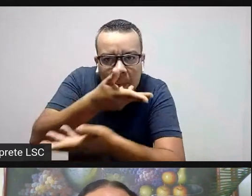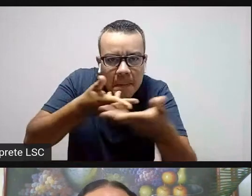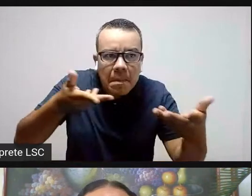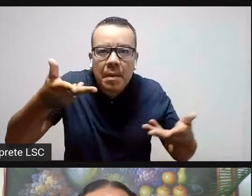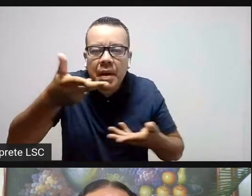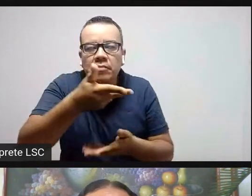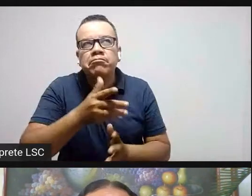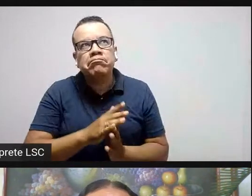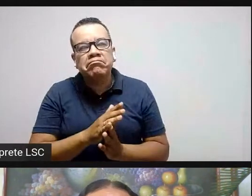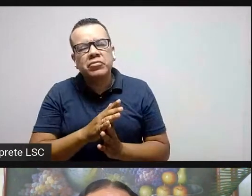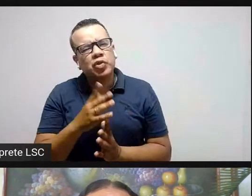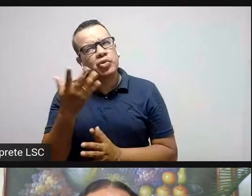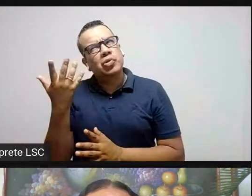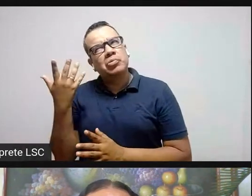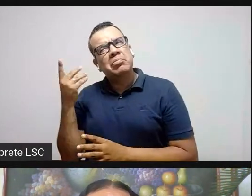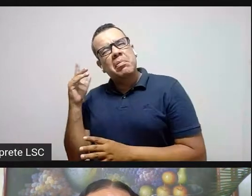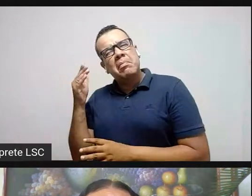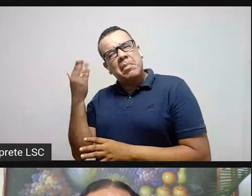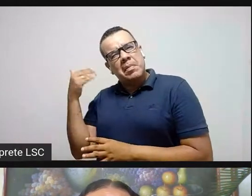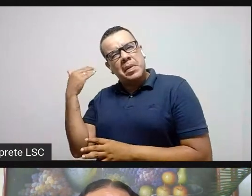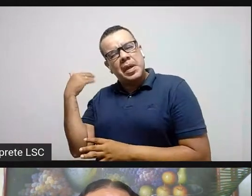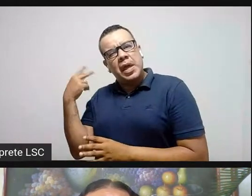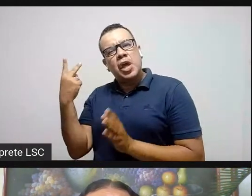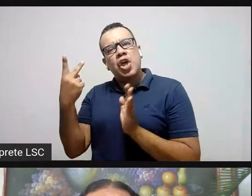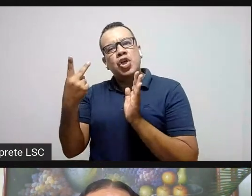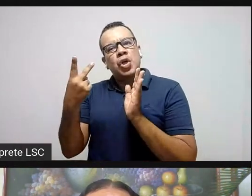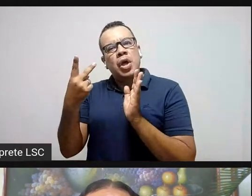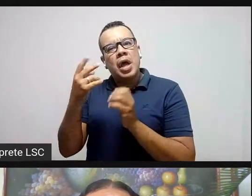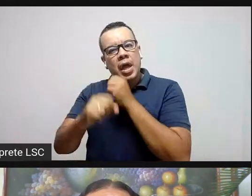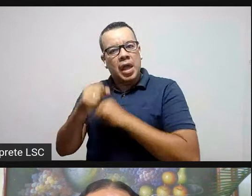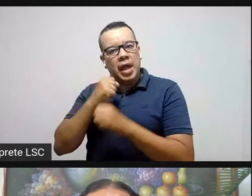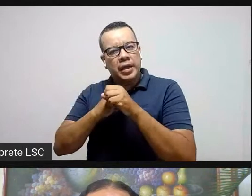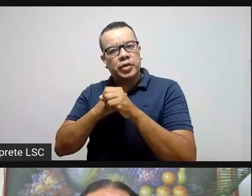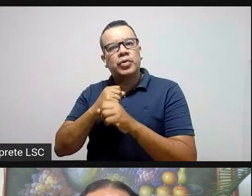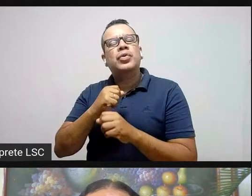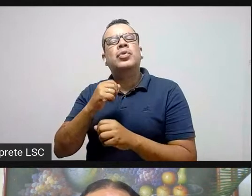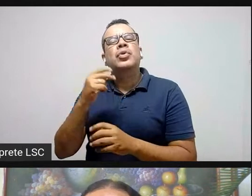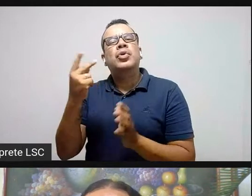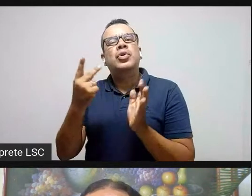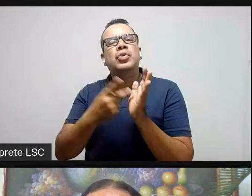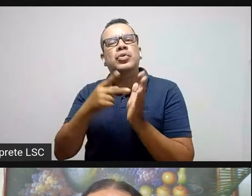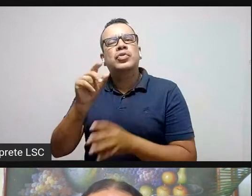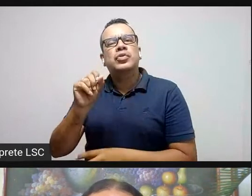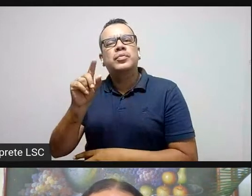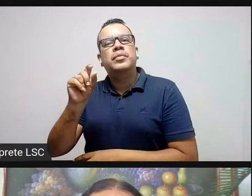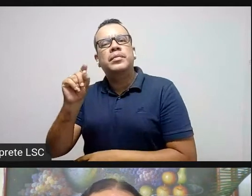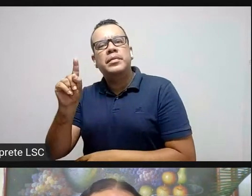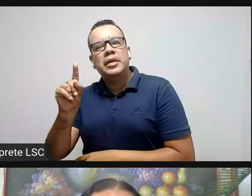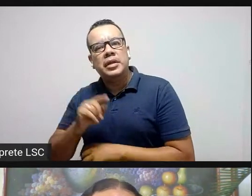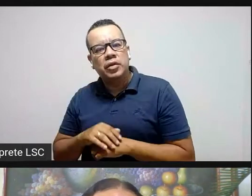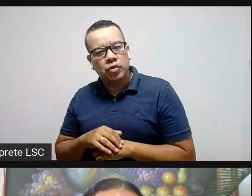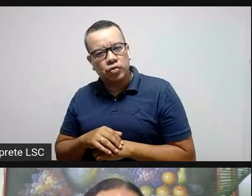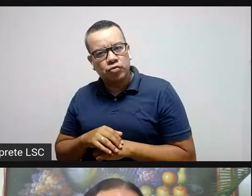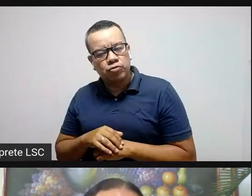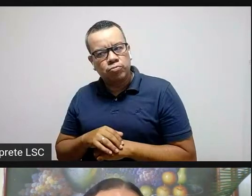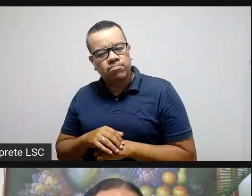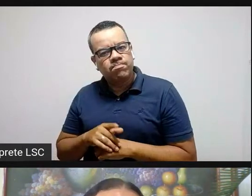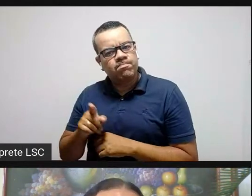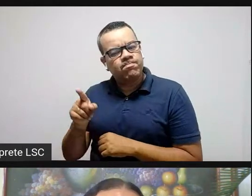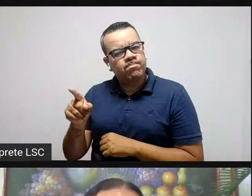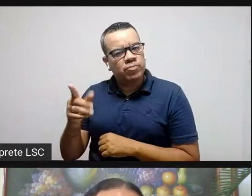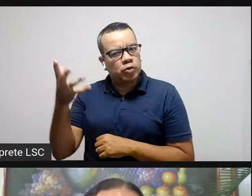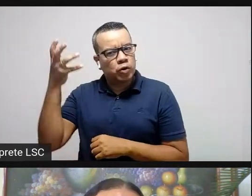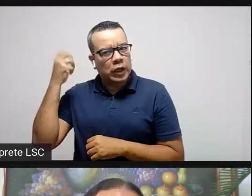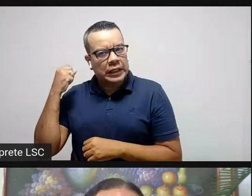2011 más o menos, empecé un ejercicio a través de la técnica de los cadáveres exquisitos, que